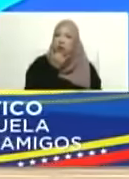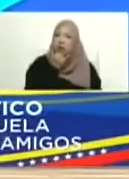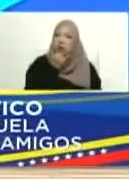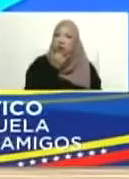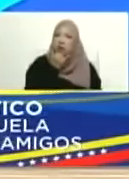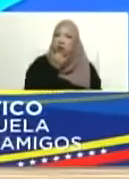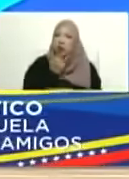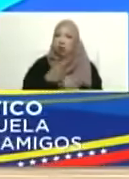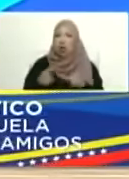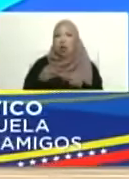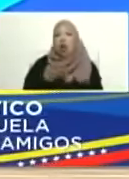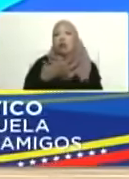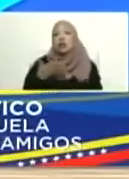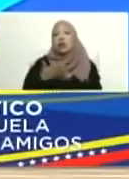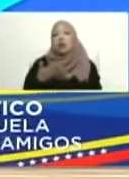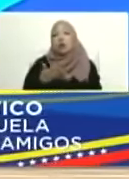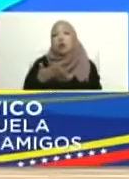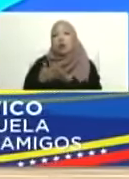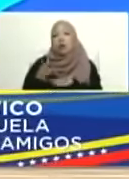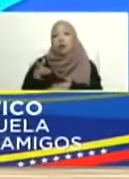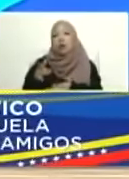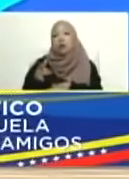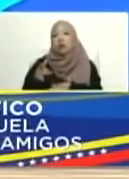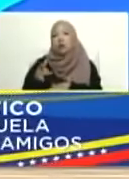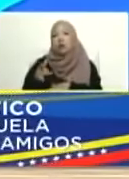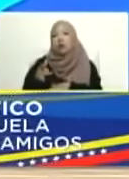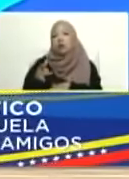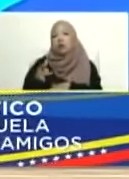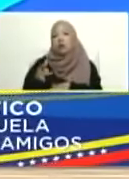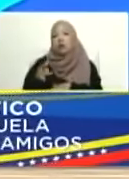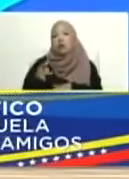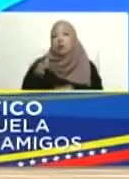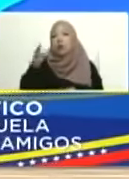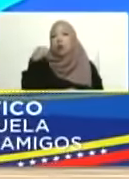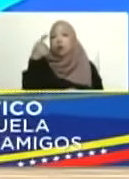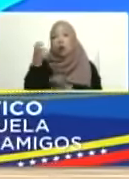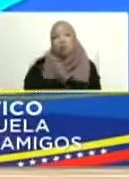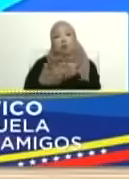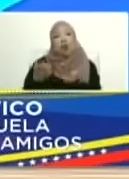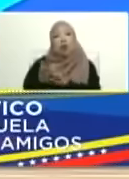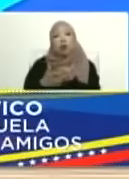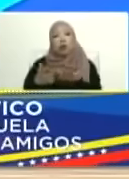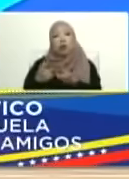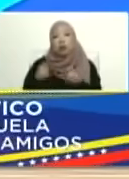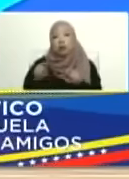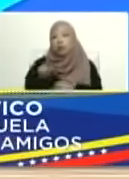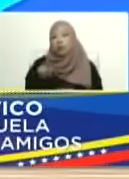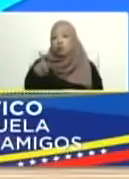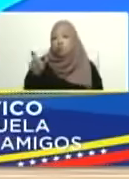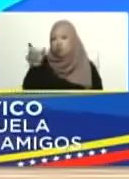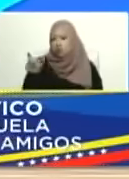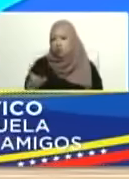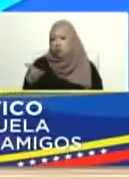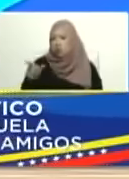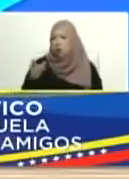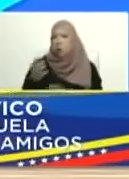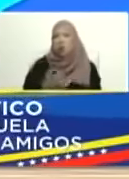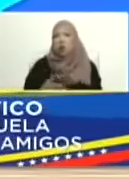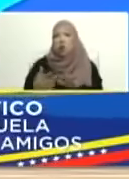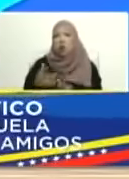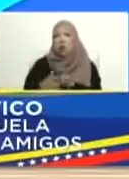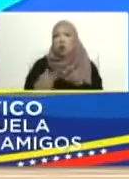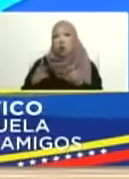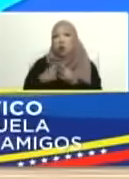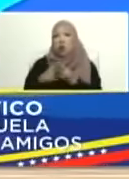pero eso lo vamos a resolver. Y yo le dije, Obama, el problema, quizás no eres tú, el problema es que tú con